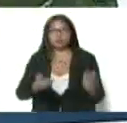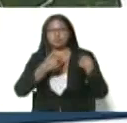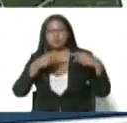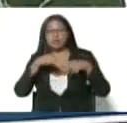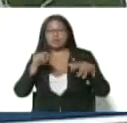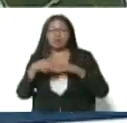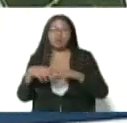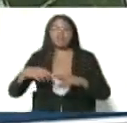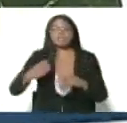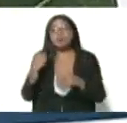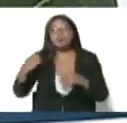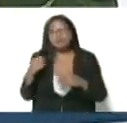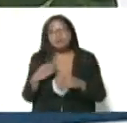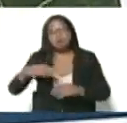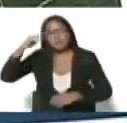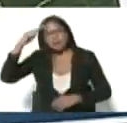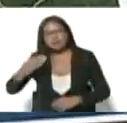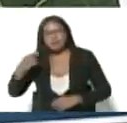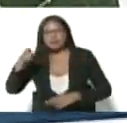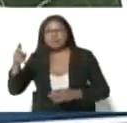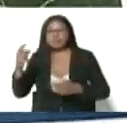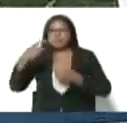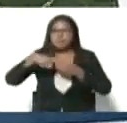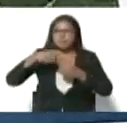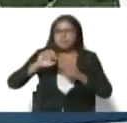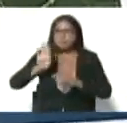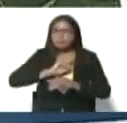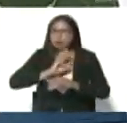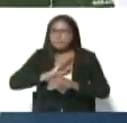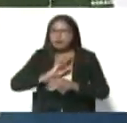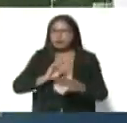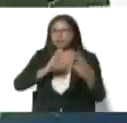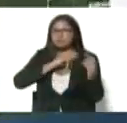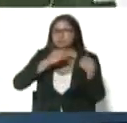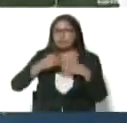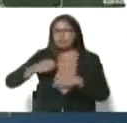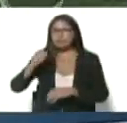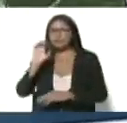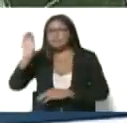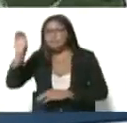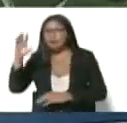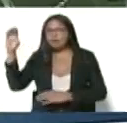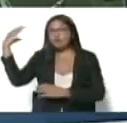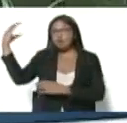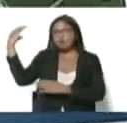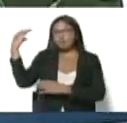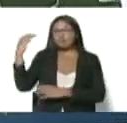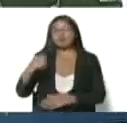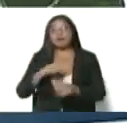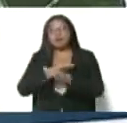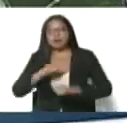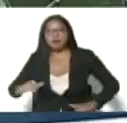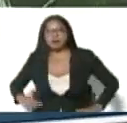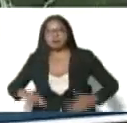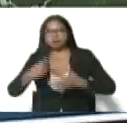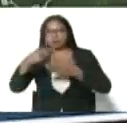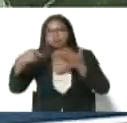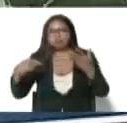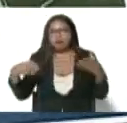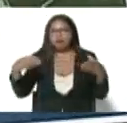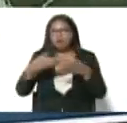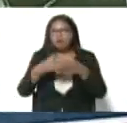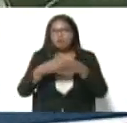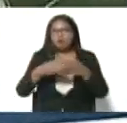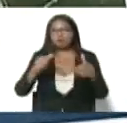todo caso a las fuerzas militares de ese país le correspondería a la policía nacional de colombia al ejército de colombia el combate en su